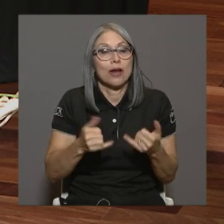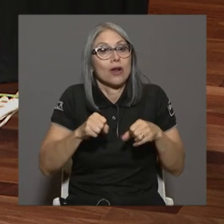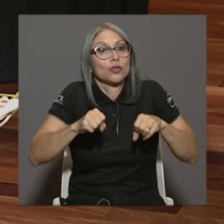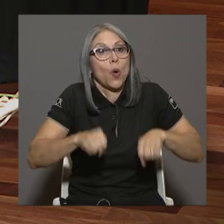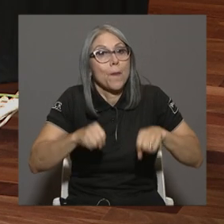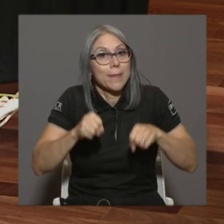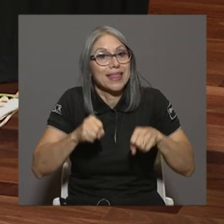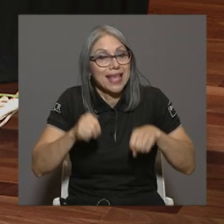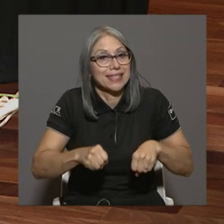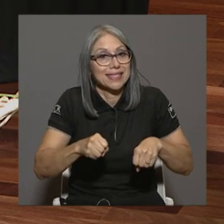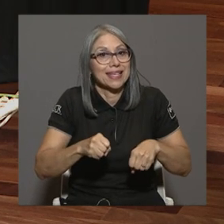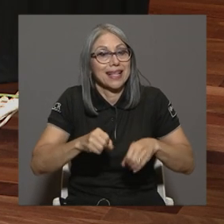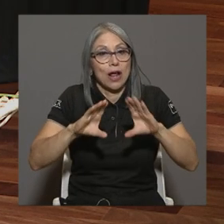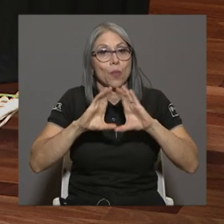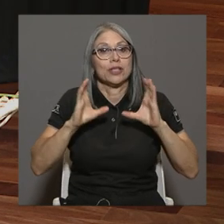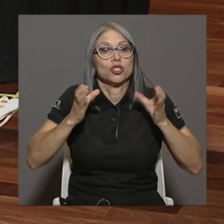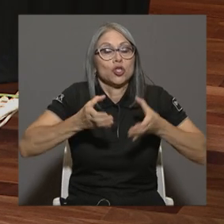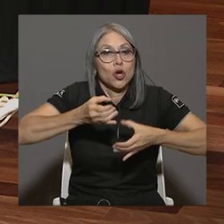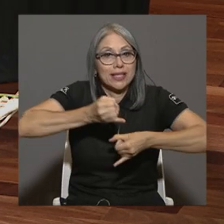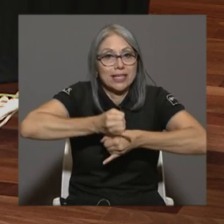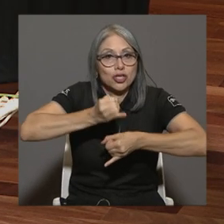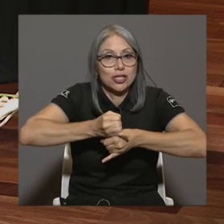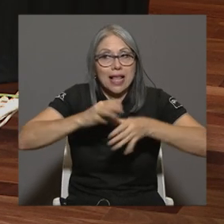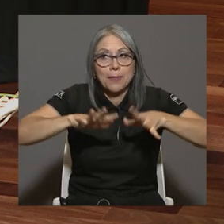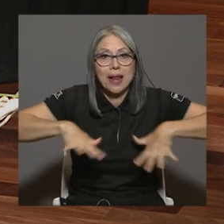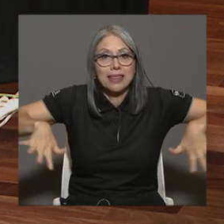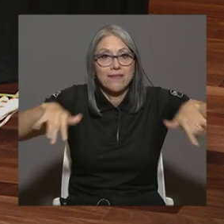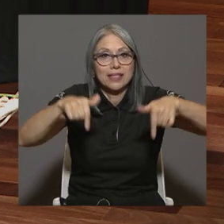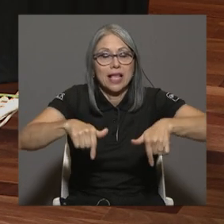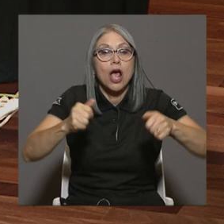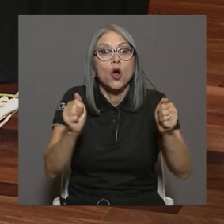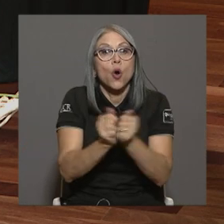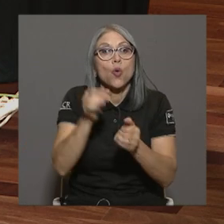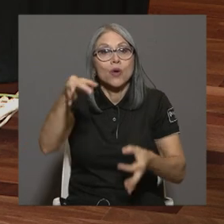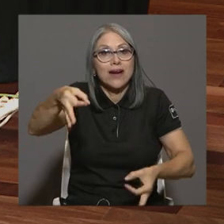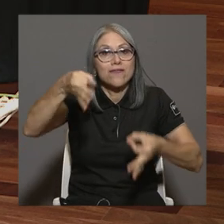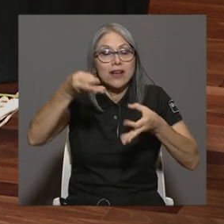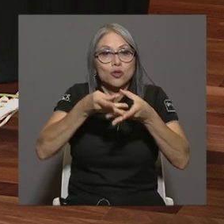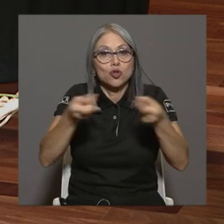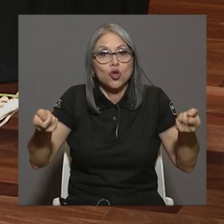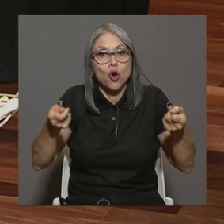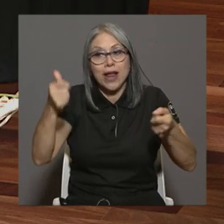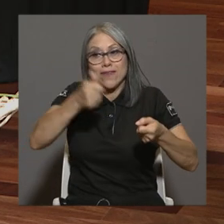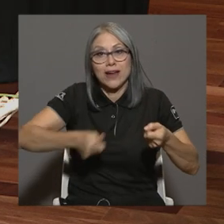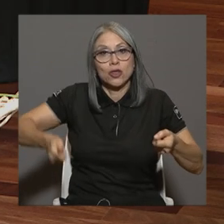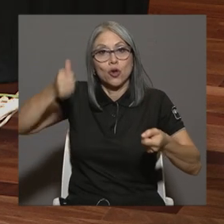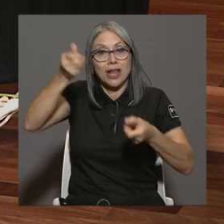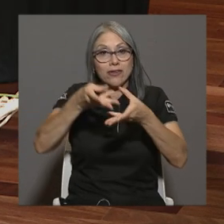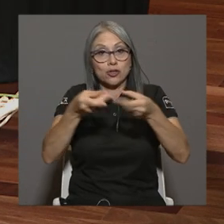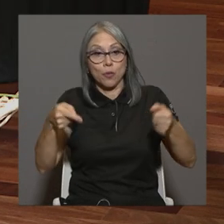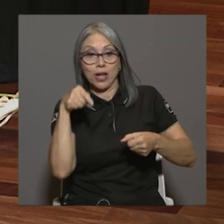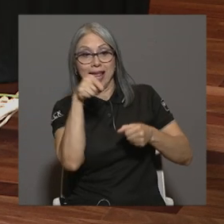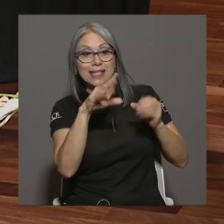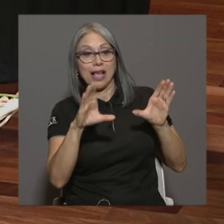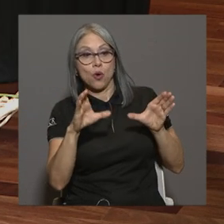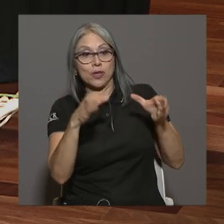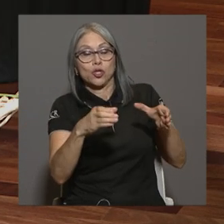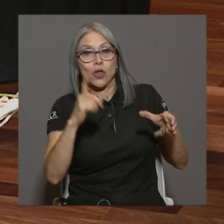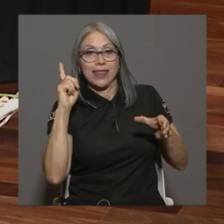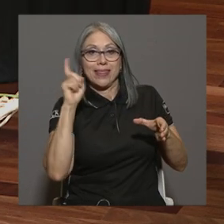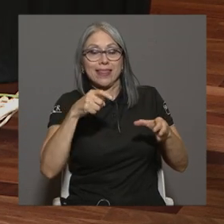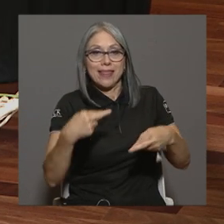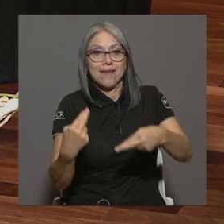Planta Física. Mediante una resolución, la rectoría resolvió que es deber de dicha comisión abordar